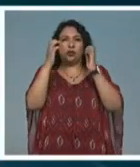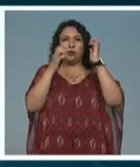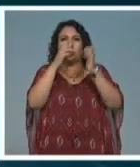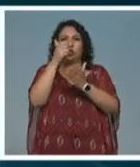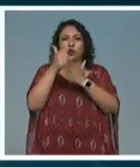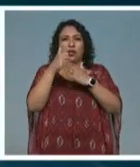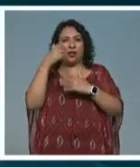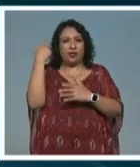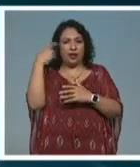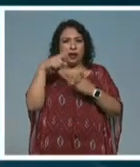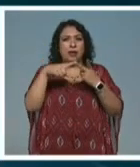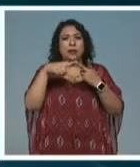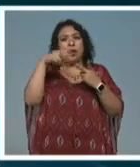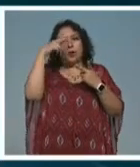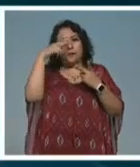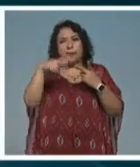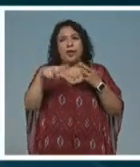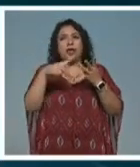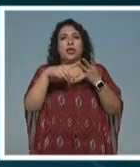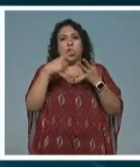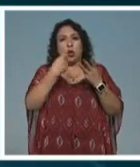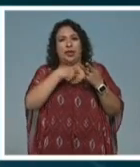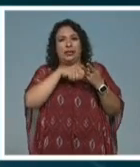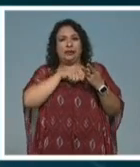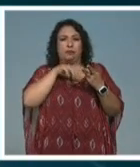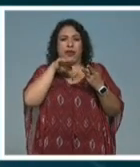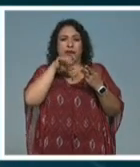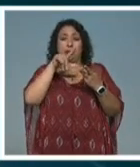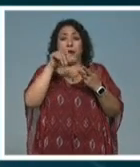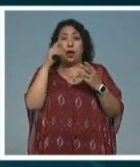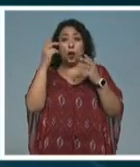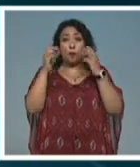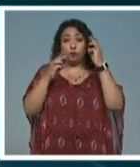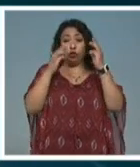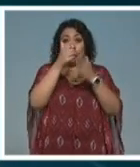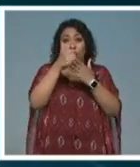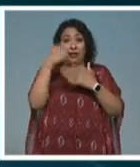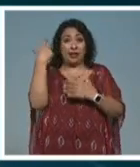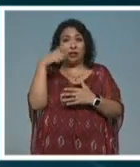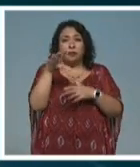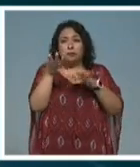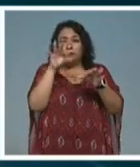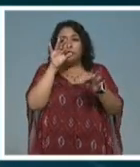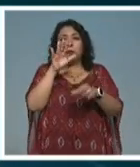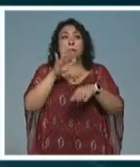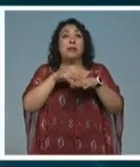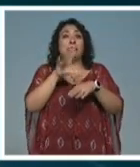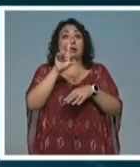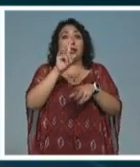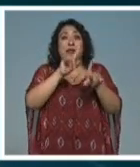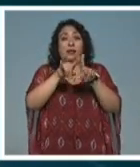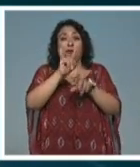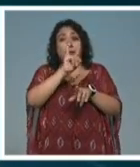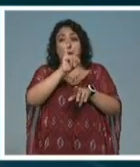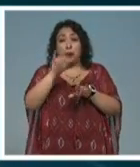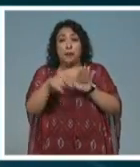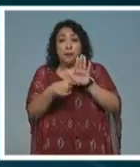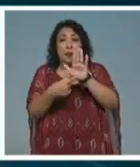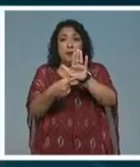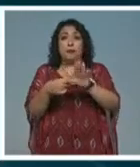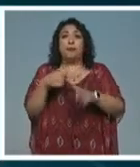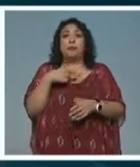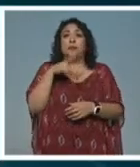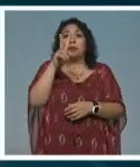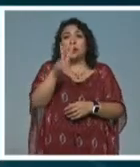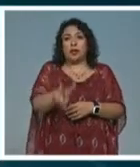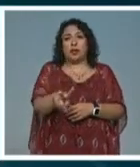en México y en Málaga, España. Para el Museo de la Ciudad de Querétaro se seleccionaron más de 30 piezas. En realidad lo que